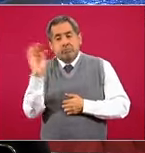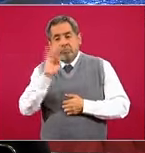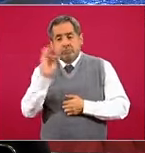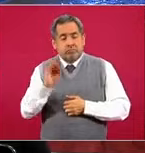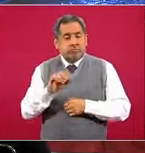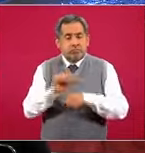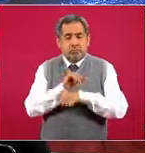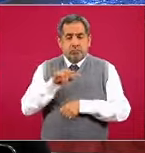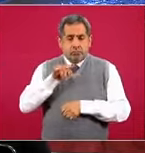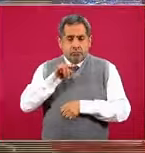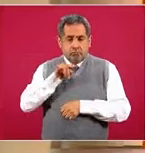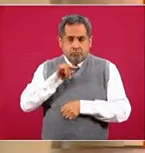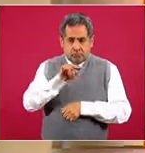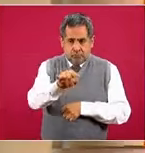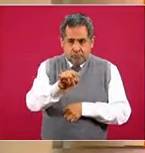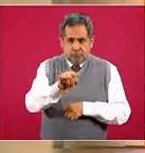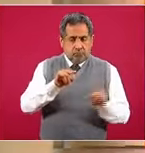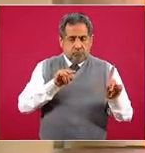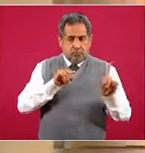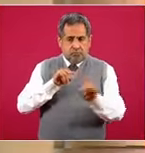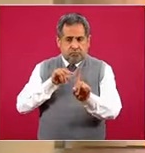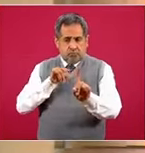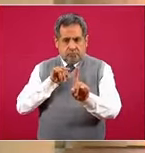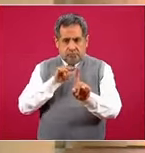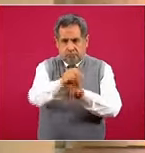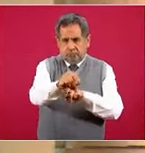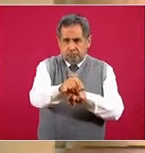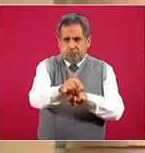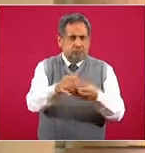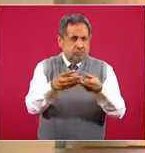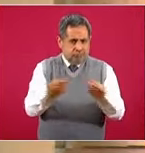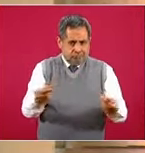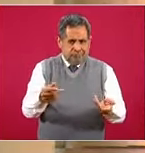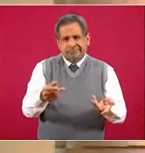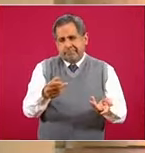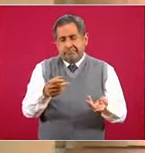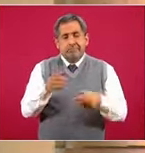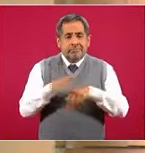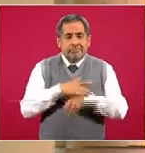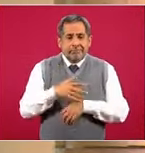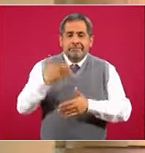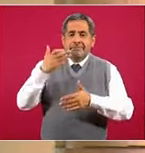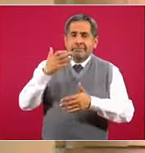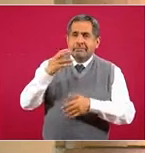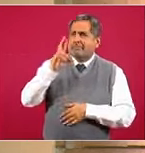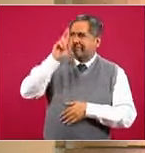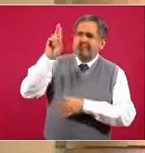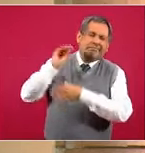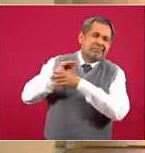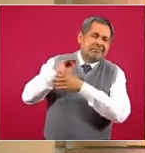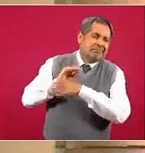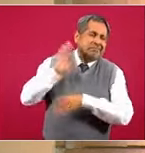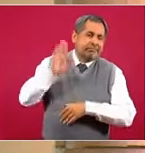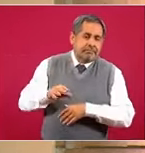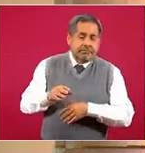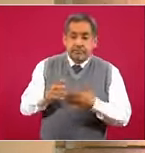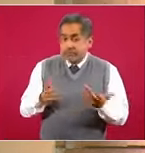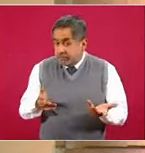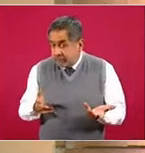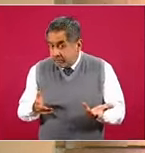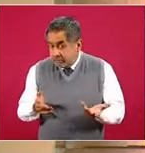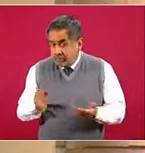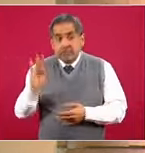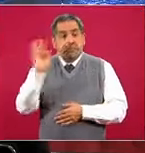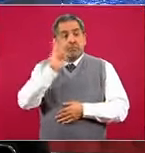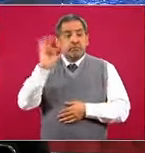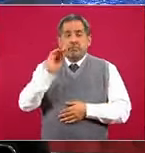persona, porque no se respeta. Y entonces, si nosotros no respetamos el nivel de riesgo, podemos ir